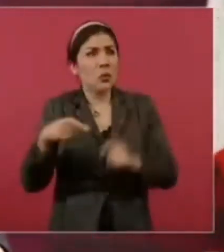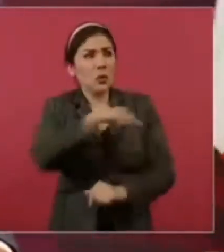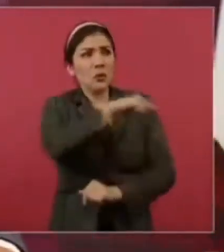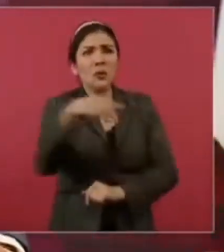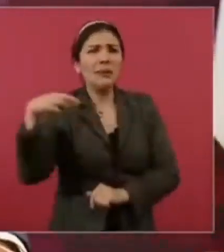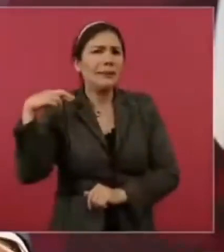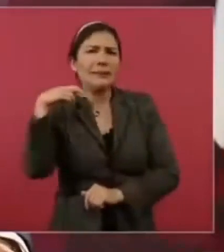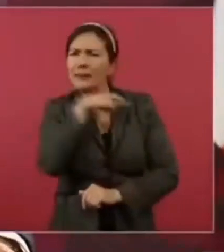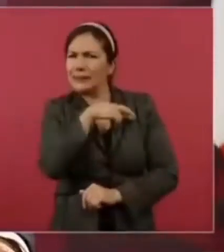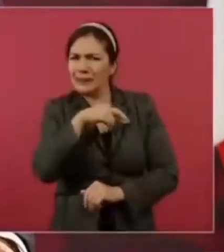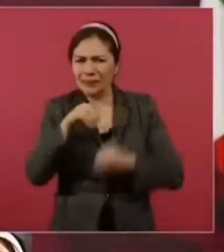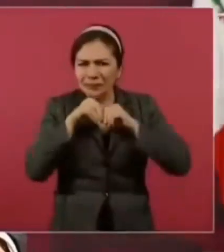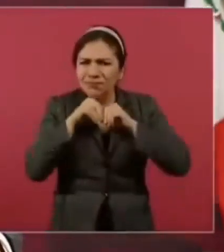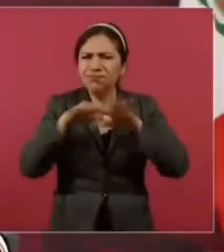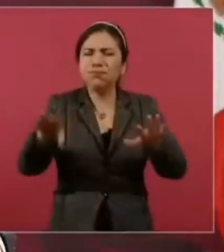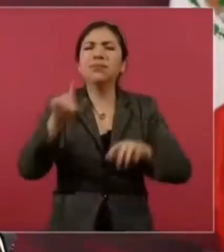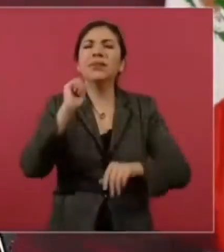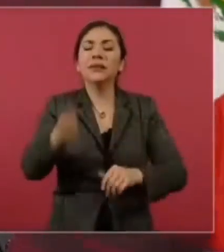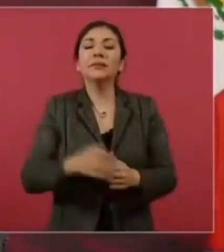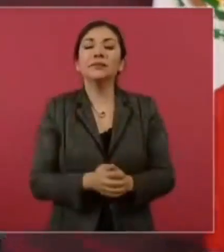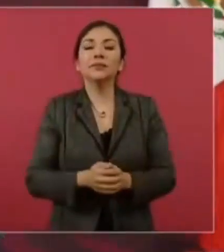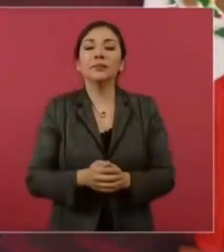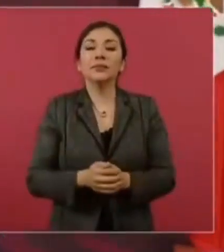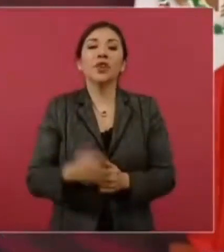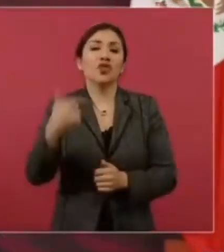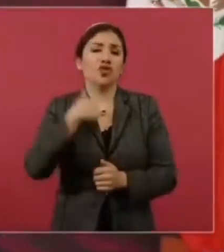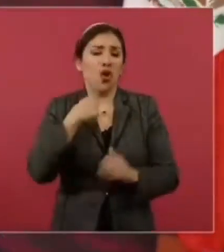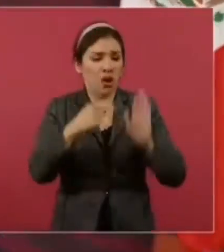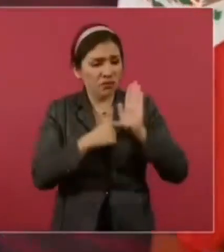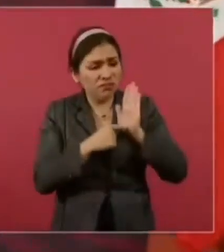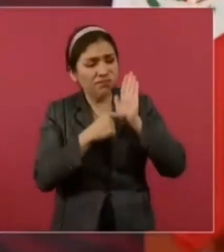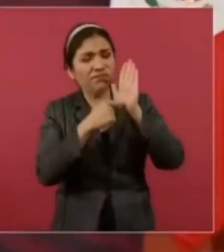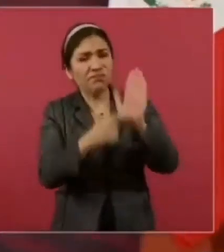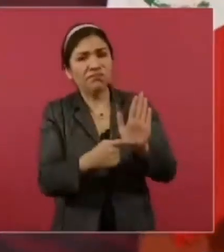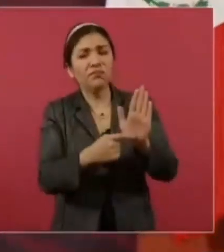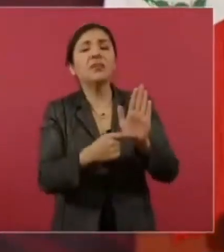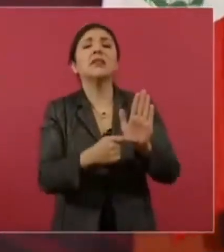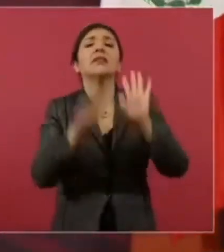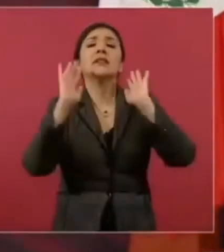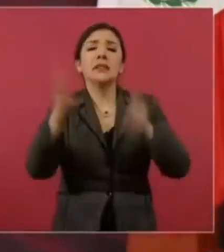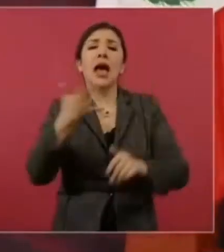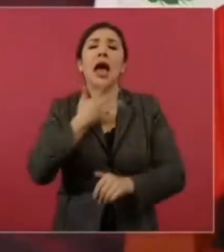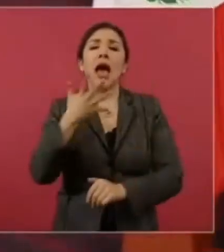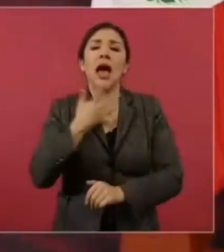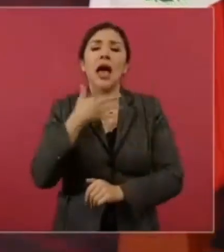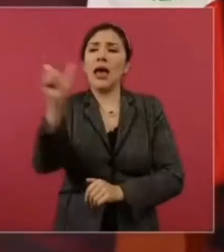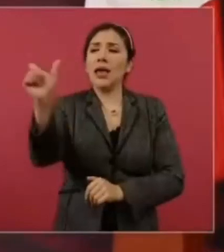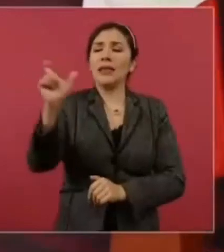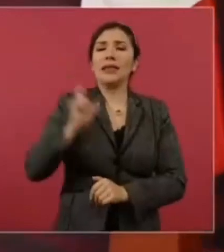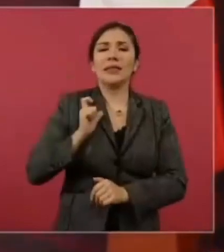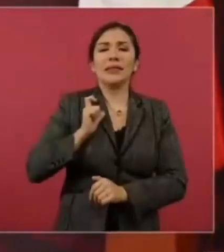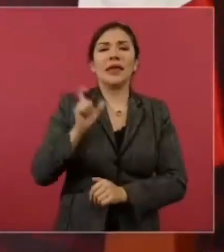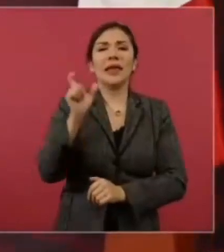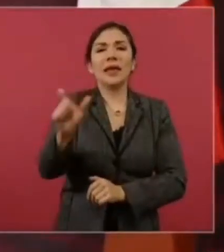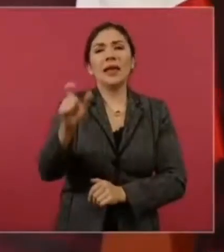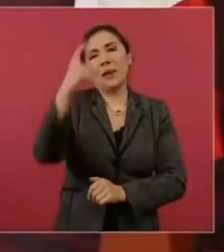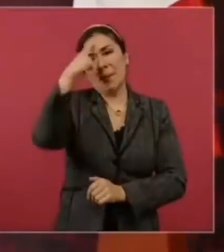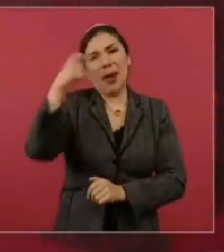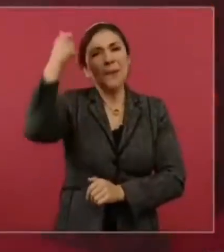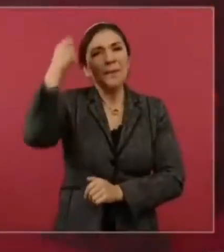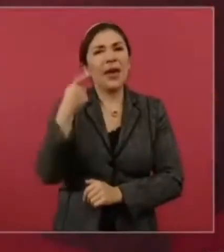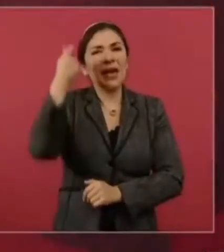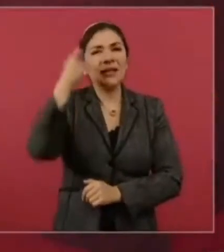de que di a conocer que ya recibo la tarjeta de